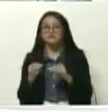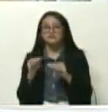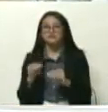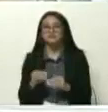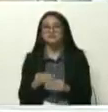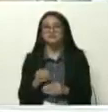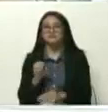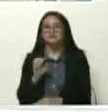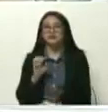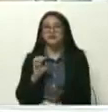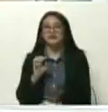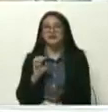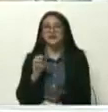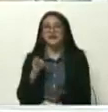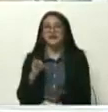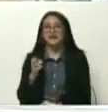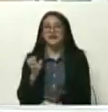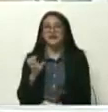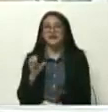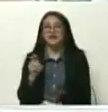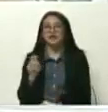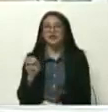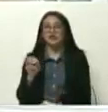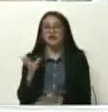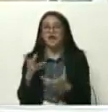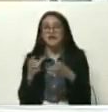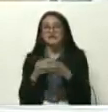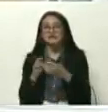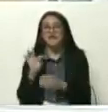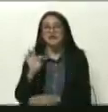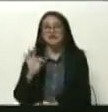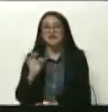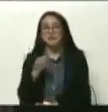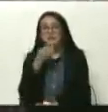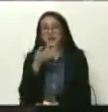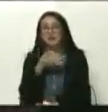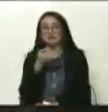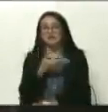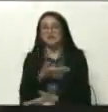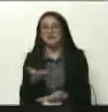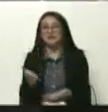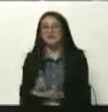a Héctor Pereira de la agencia EFE. Buenas tardes.